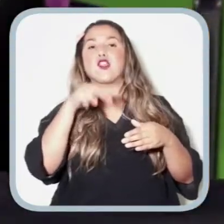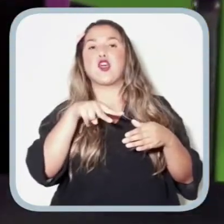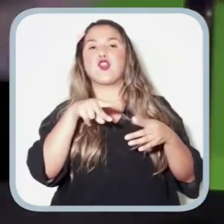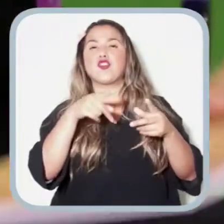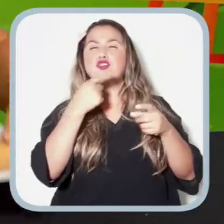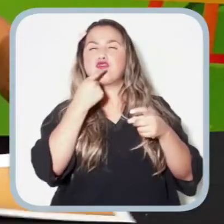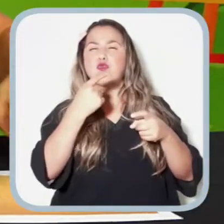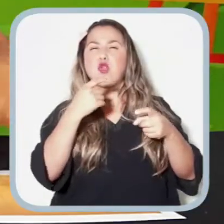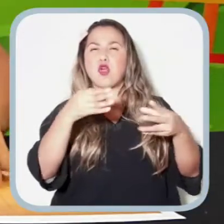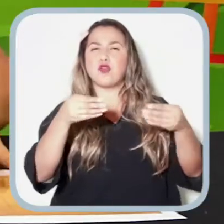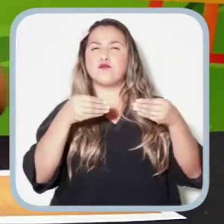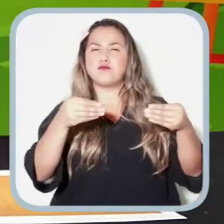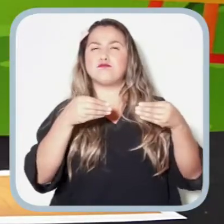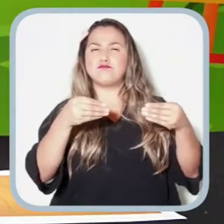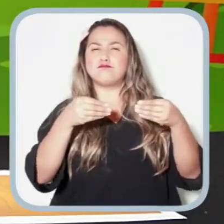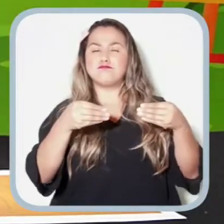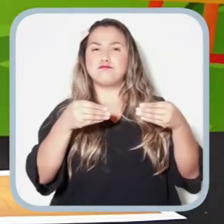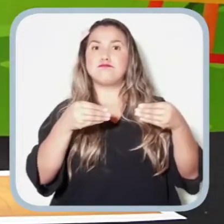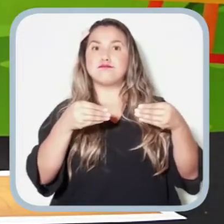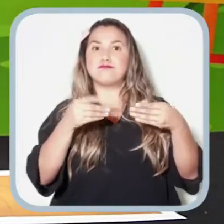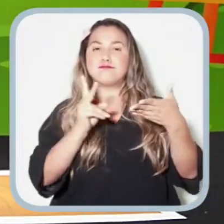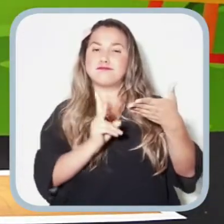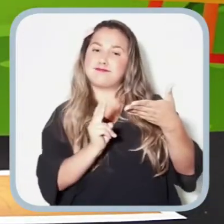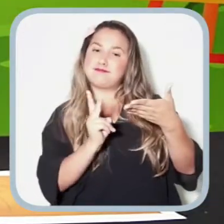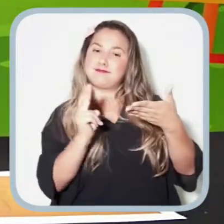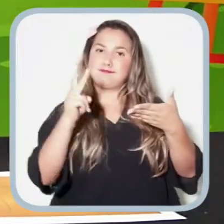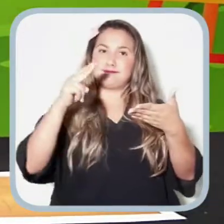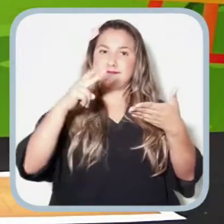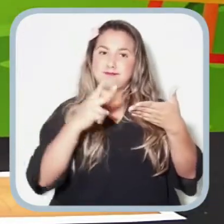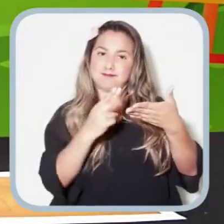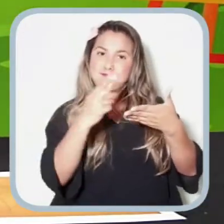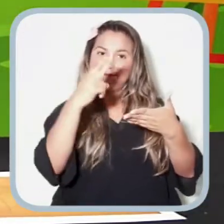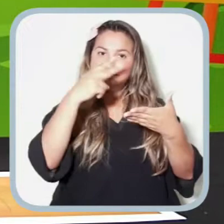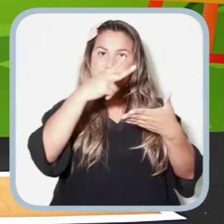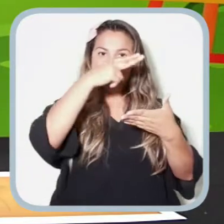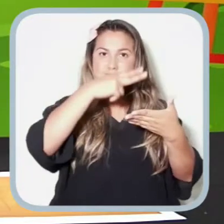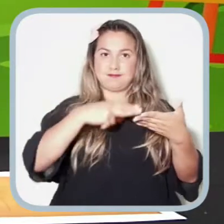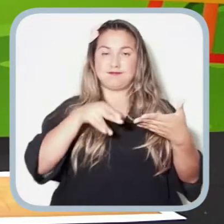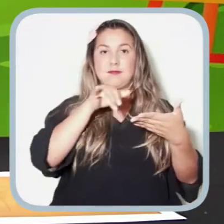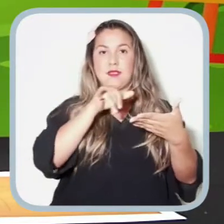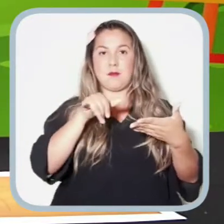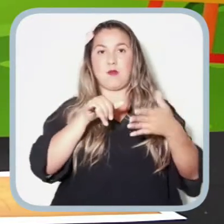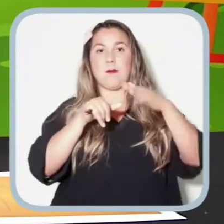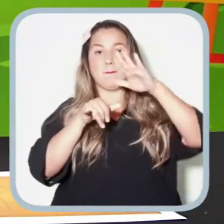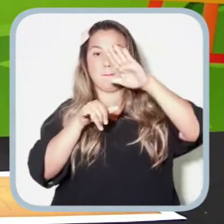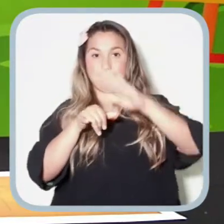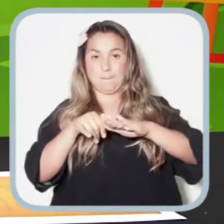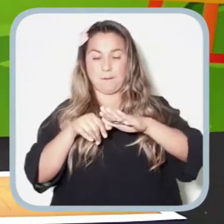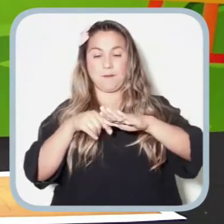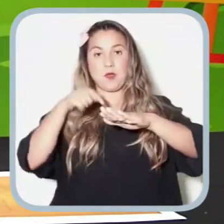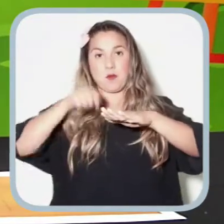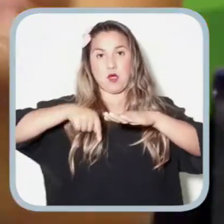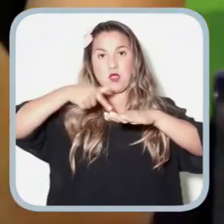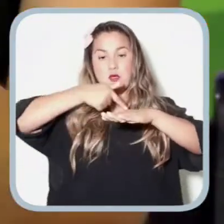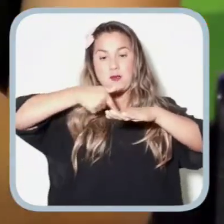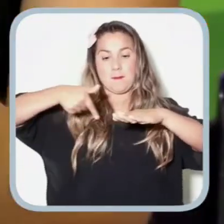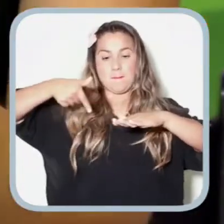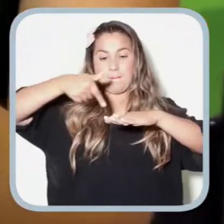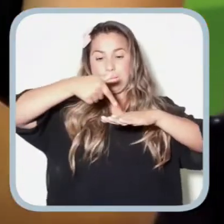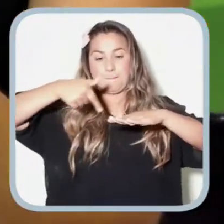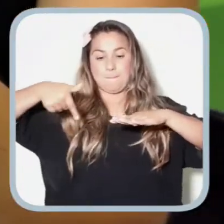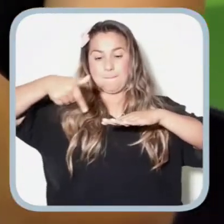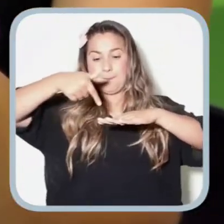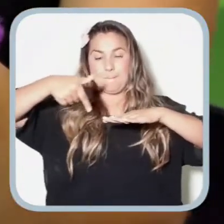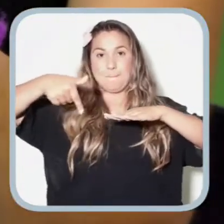duros y van a durar cuando ya tengo ese molde yo puedo marcar en este material que ustedes lo encuentran en una